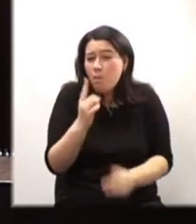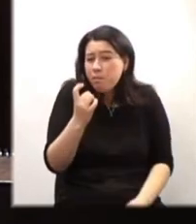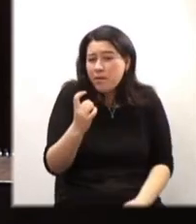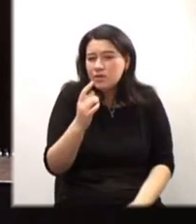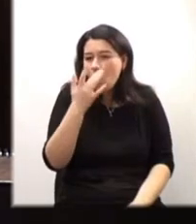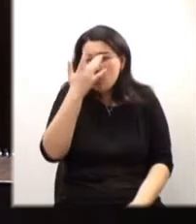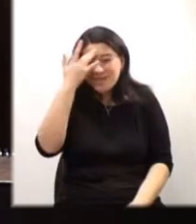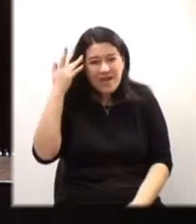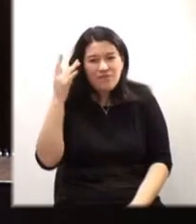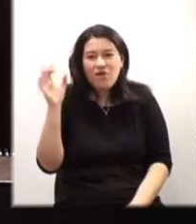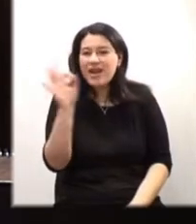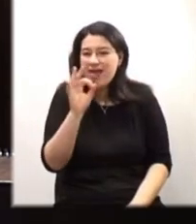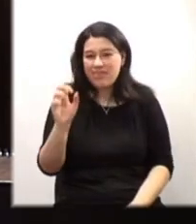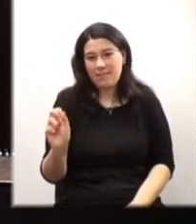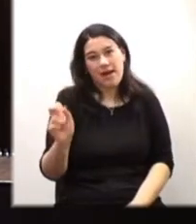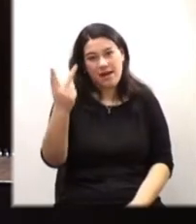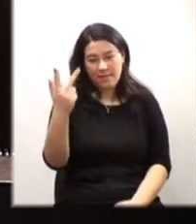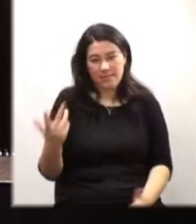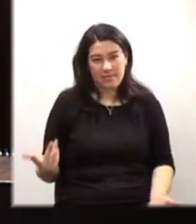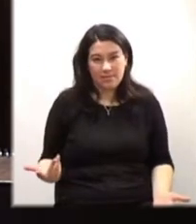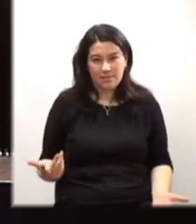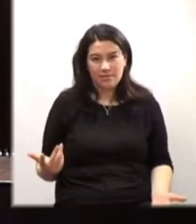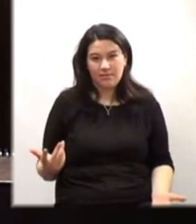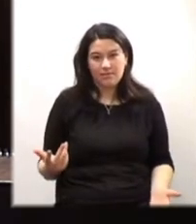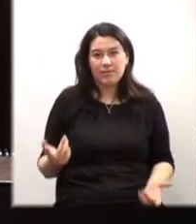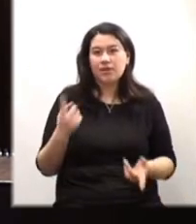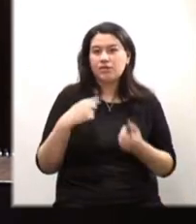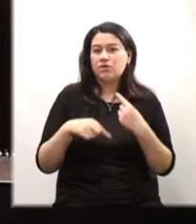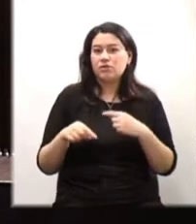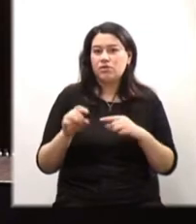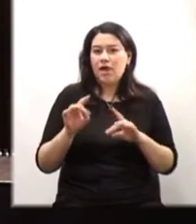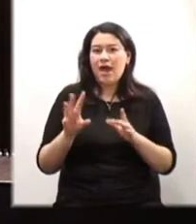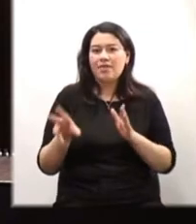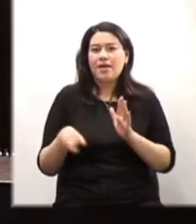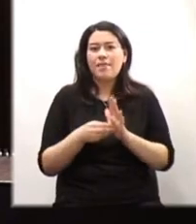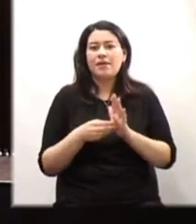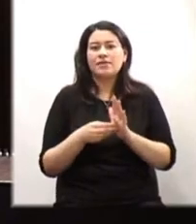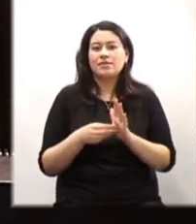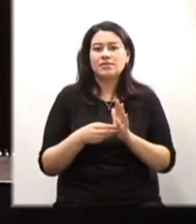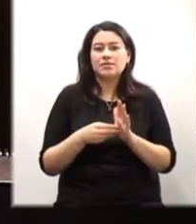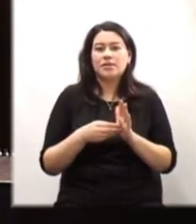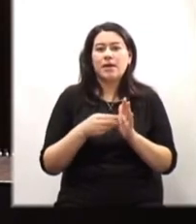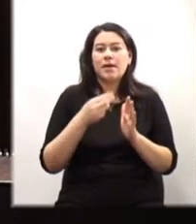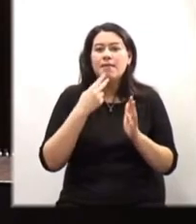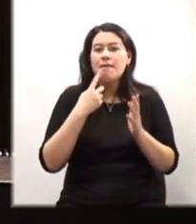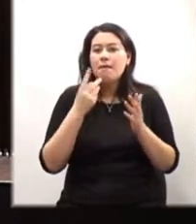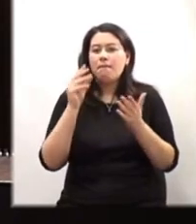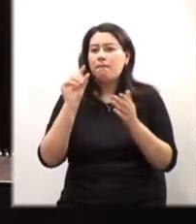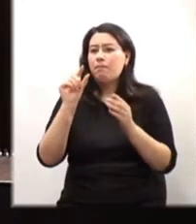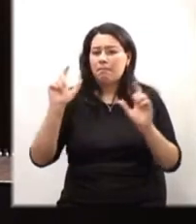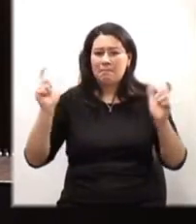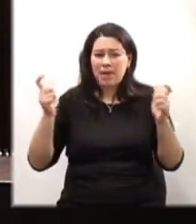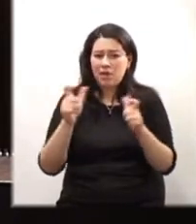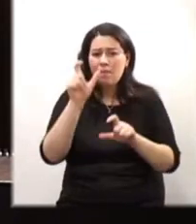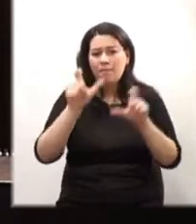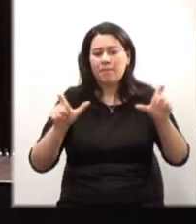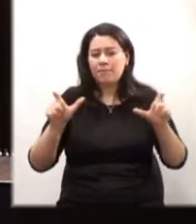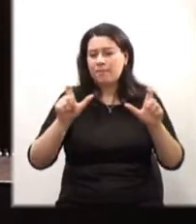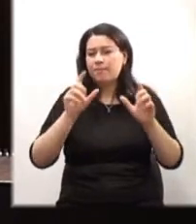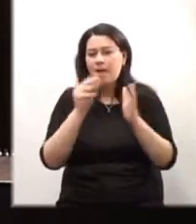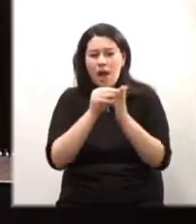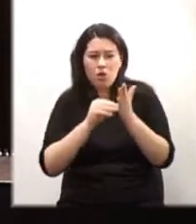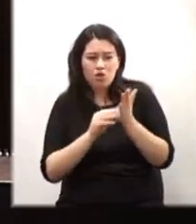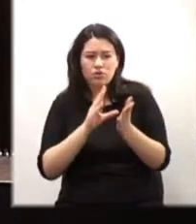centavo a la ANEP. Y no solo eso, sino que además cae la matrícula en inicial, primaria y